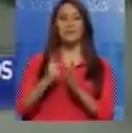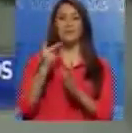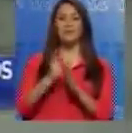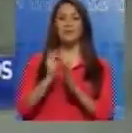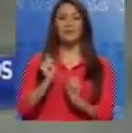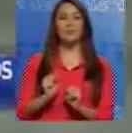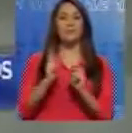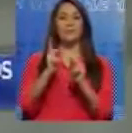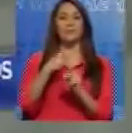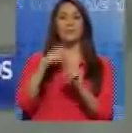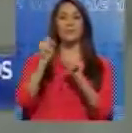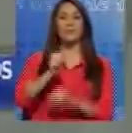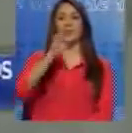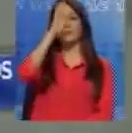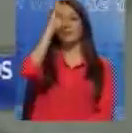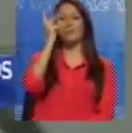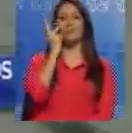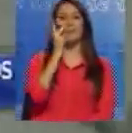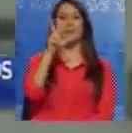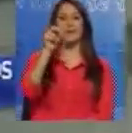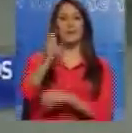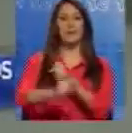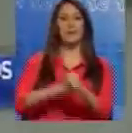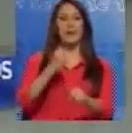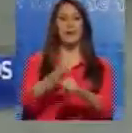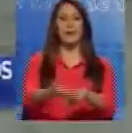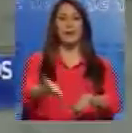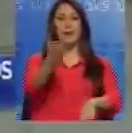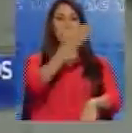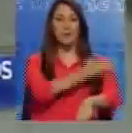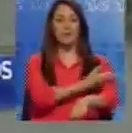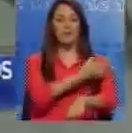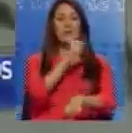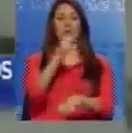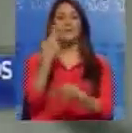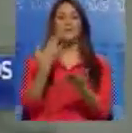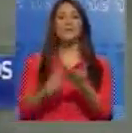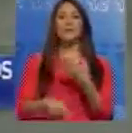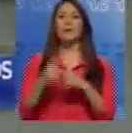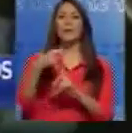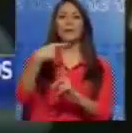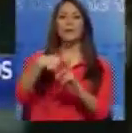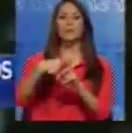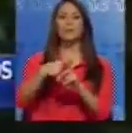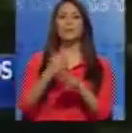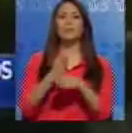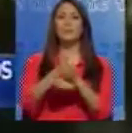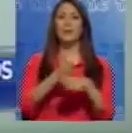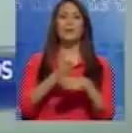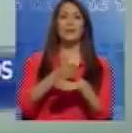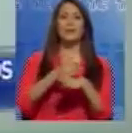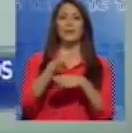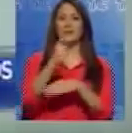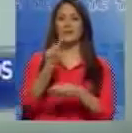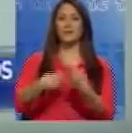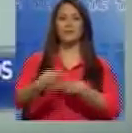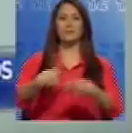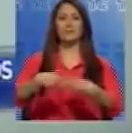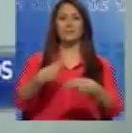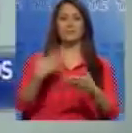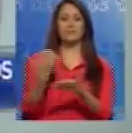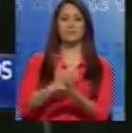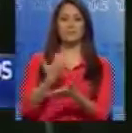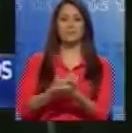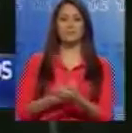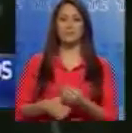la oportunidad de ver a un papa. Hace 30 años, vendió cruces de madera con la imagen de Juan Pablo II cuando vino al país.